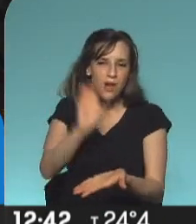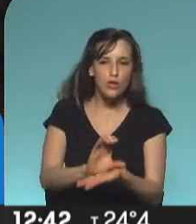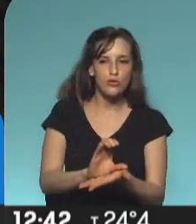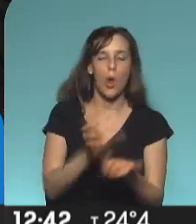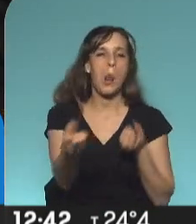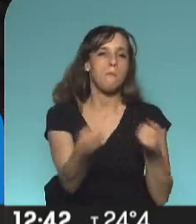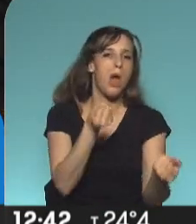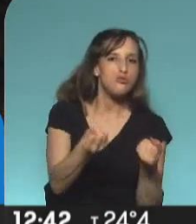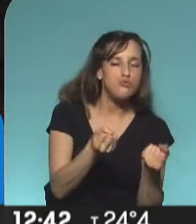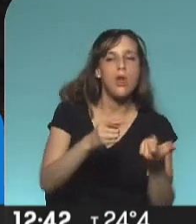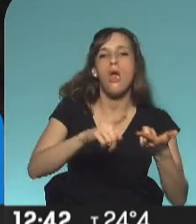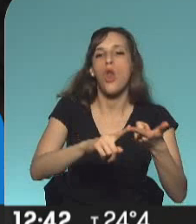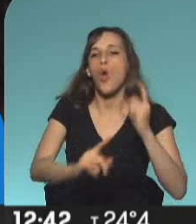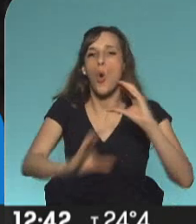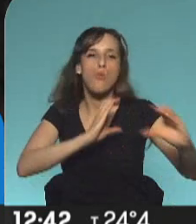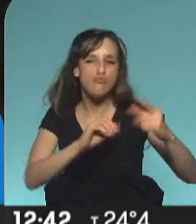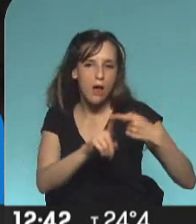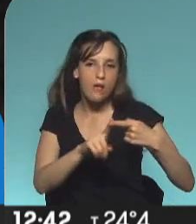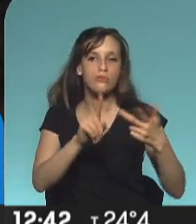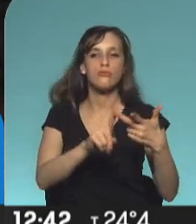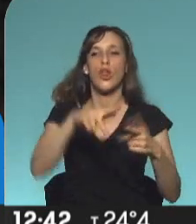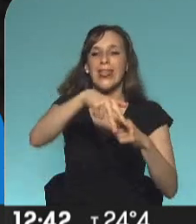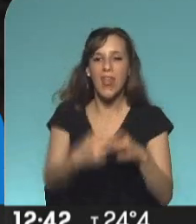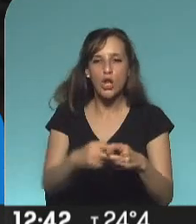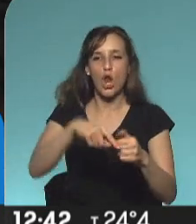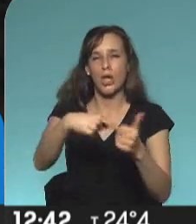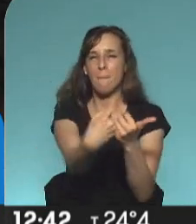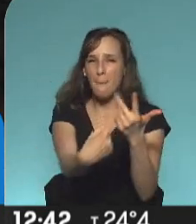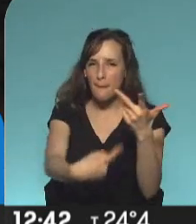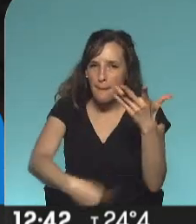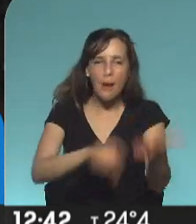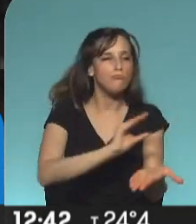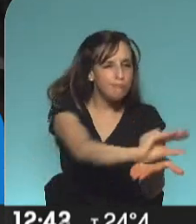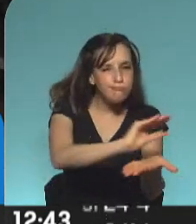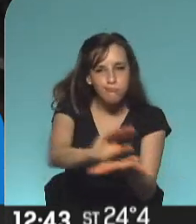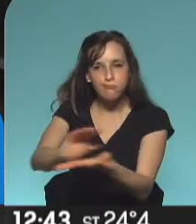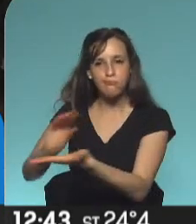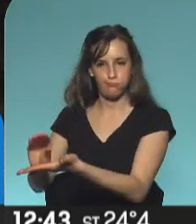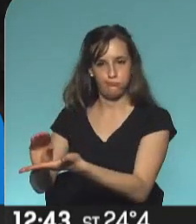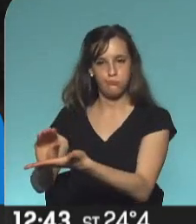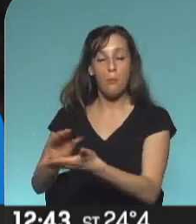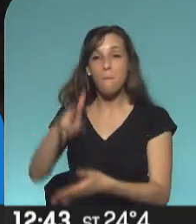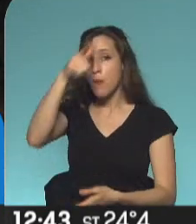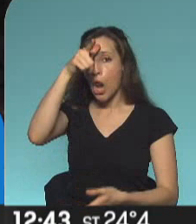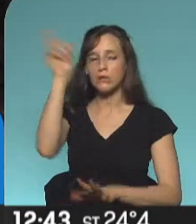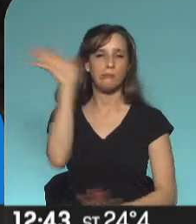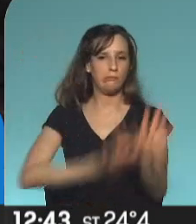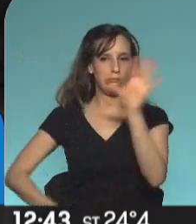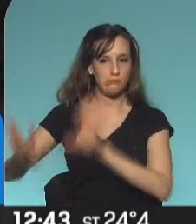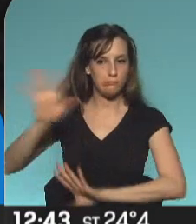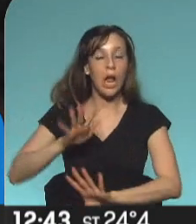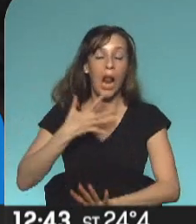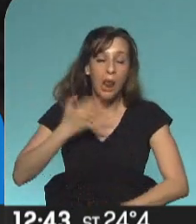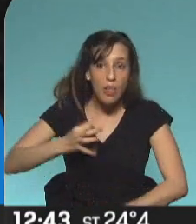en comunicaciones, en tecnología, estamos reorganizando la policía. Va a llevar tiempo, pero lo